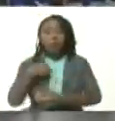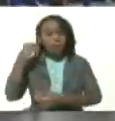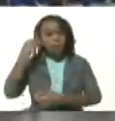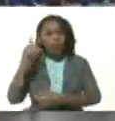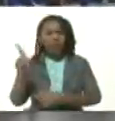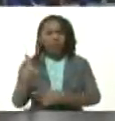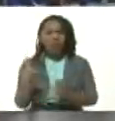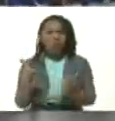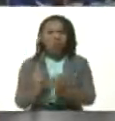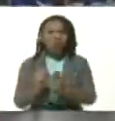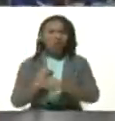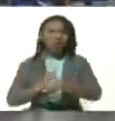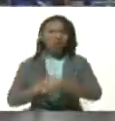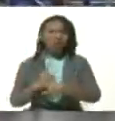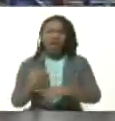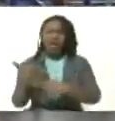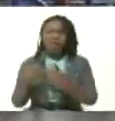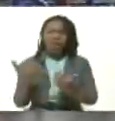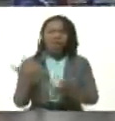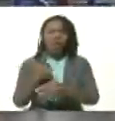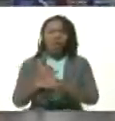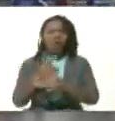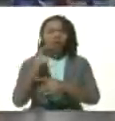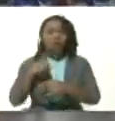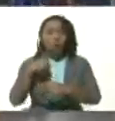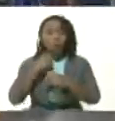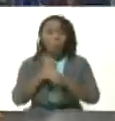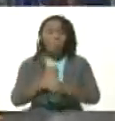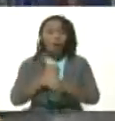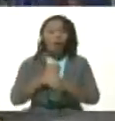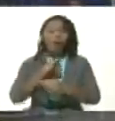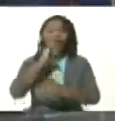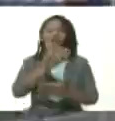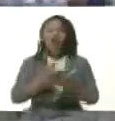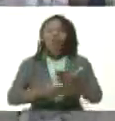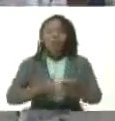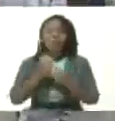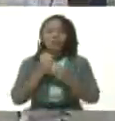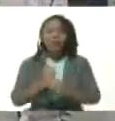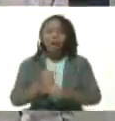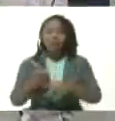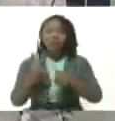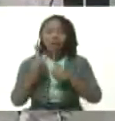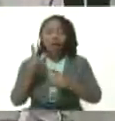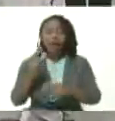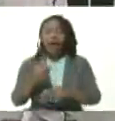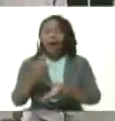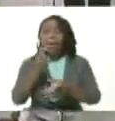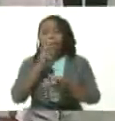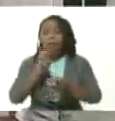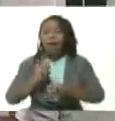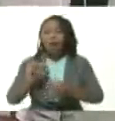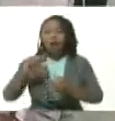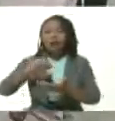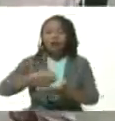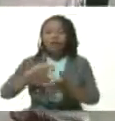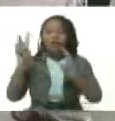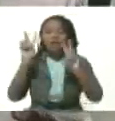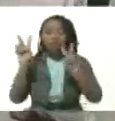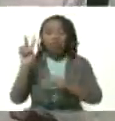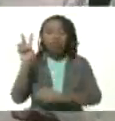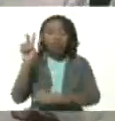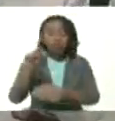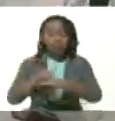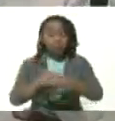cortos. Yo espero el informe oficial de las autoridades del Banco Central de Venezuela, ¿verdad?